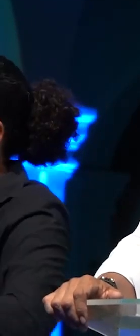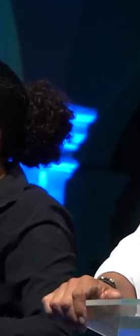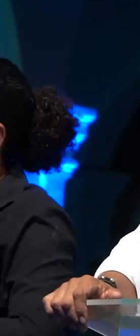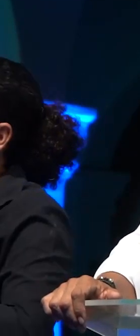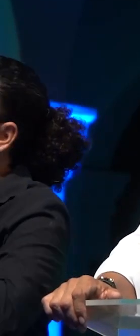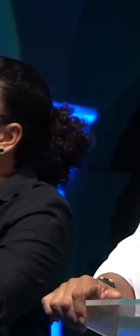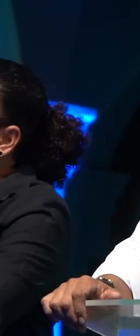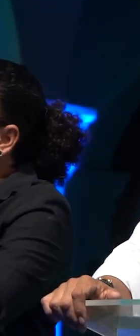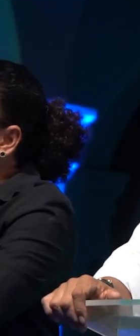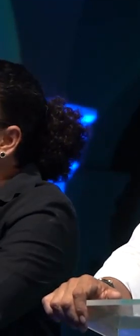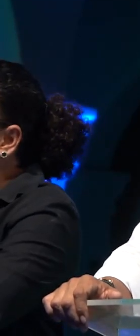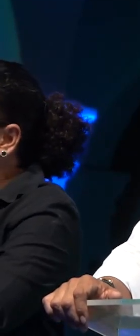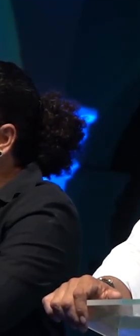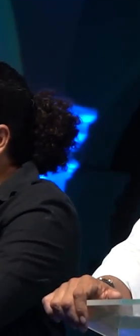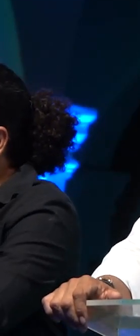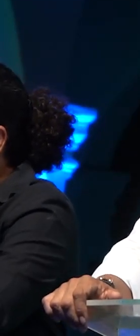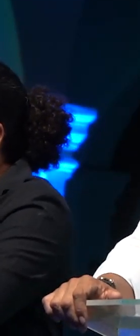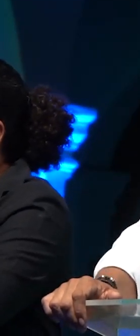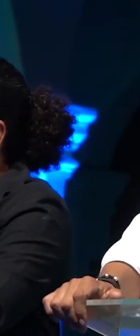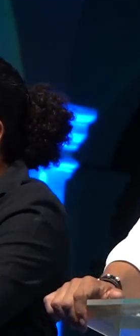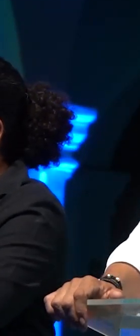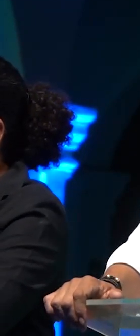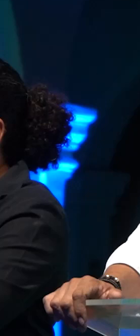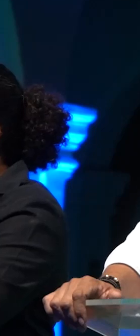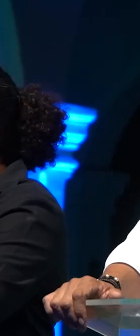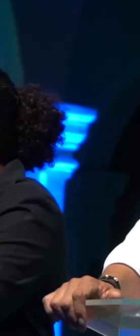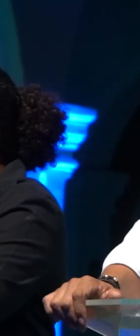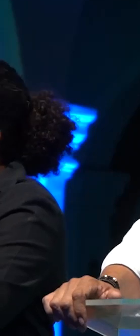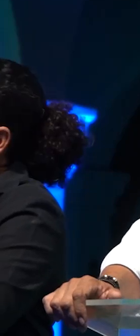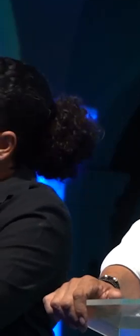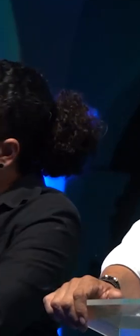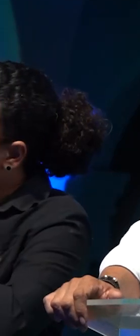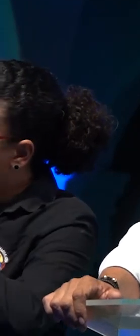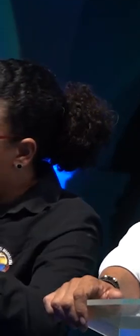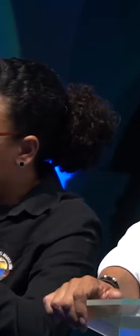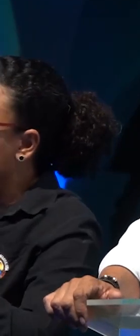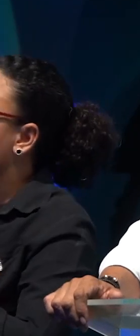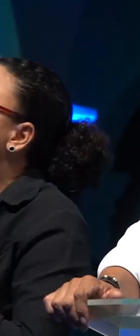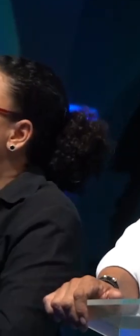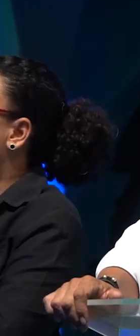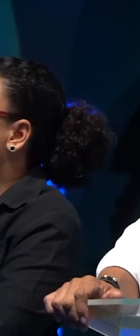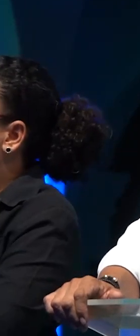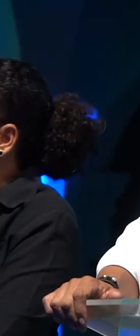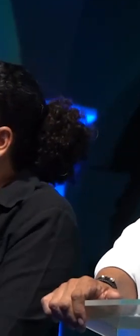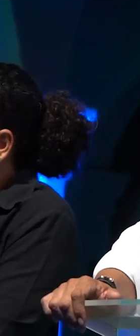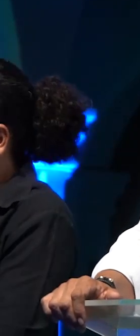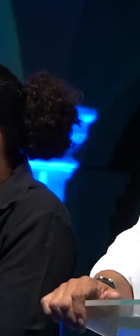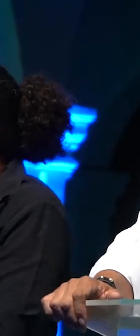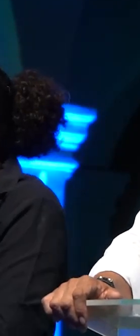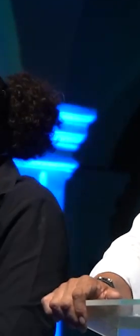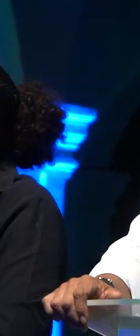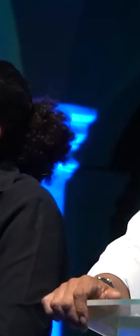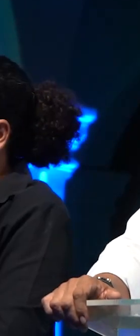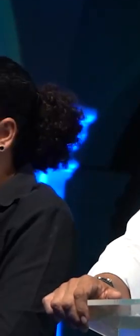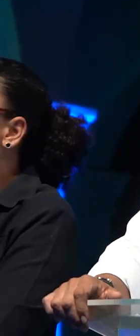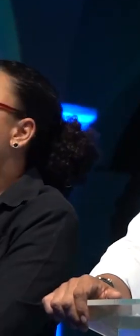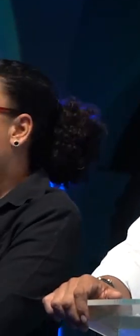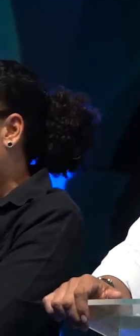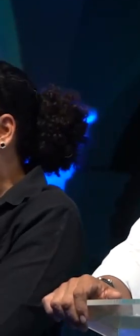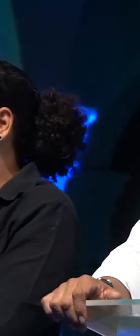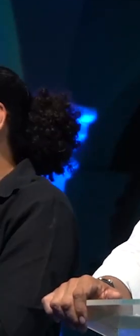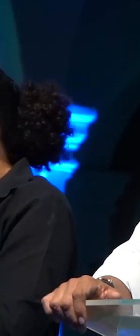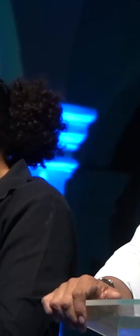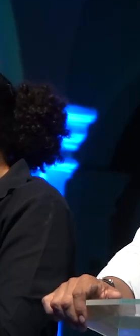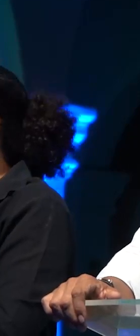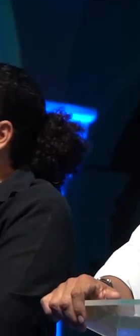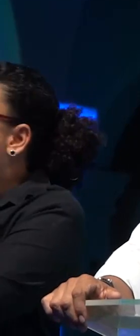video y en esa madrugada falleció. Y se fue feliz porque conoció Aracataca y conoció por fin la tierra de García Márquez y se llevó un pescadito de